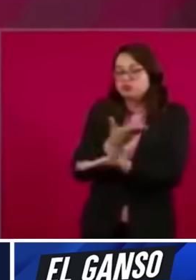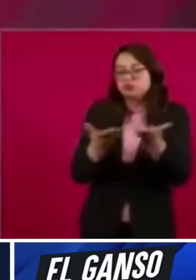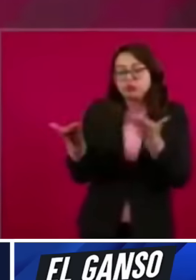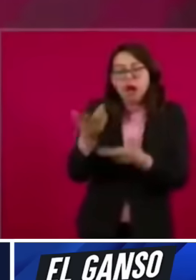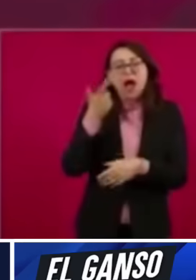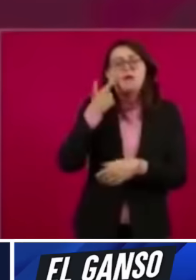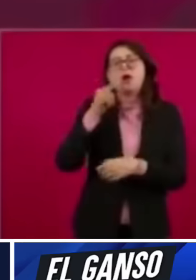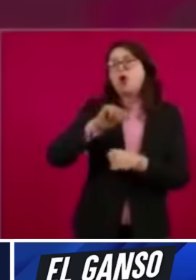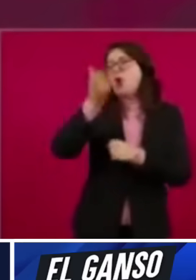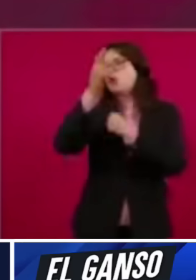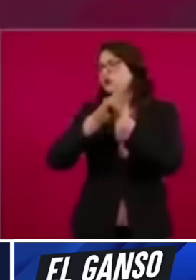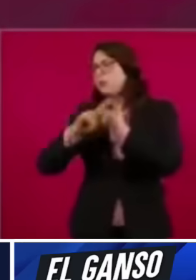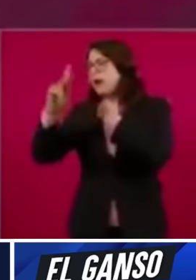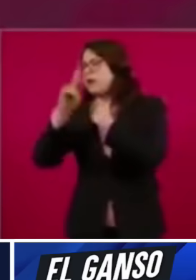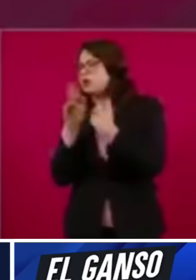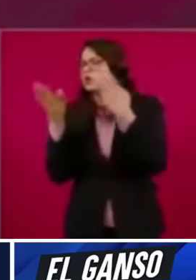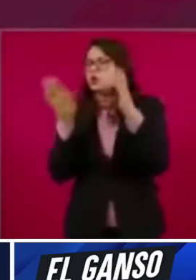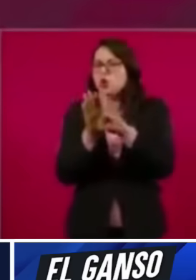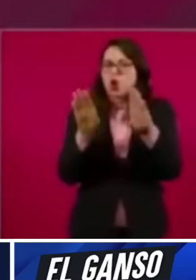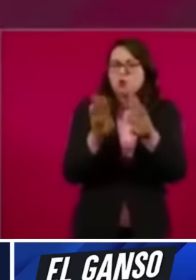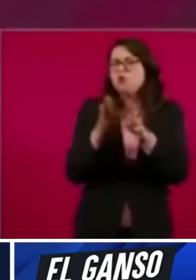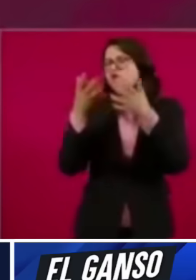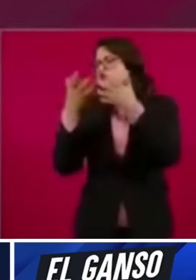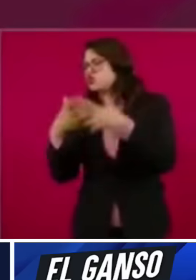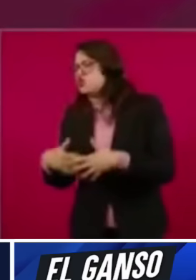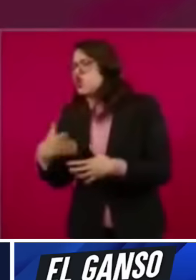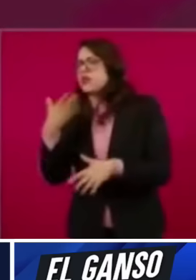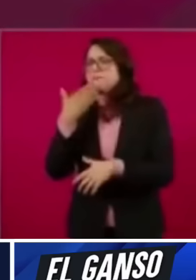en otros países.